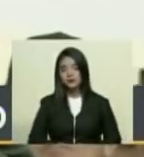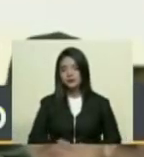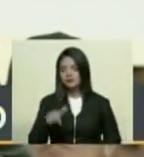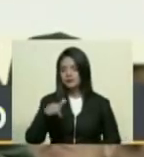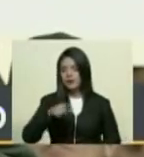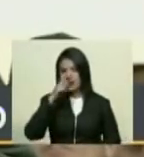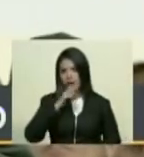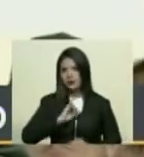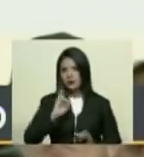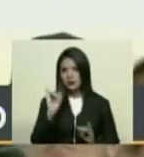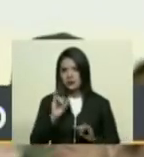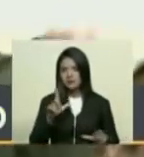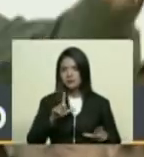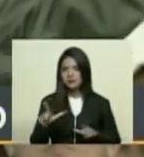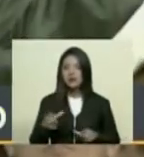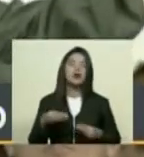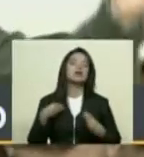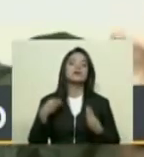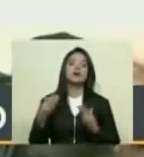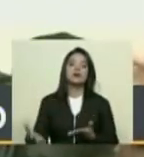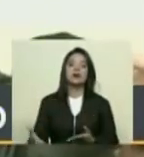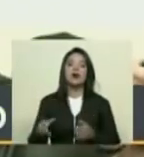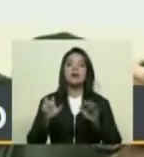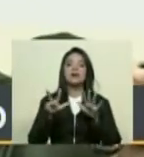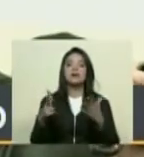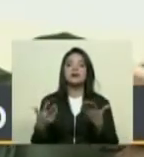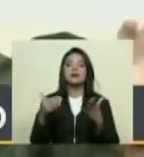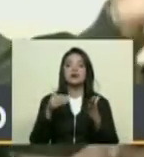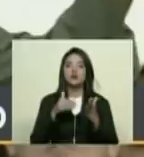este año ya hemos otorgado 18.000